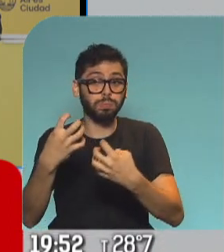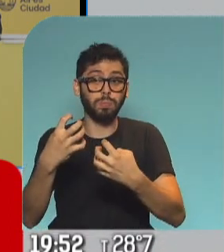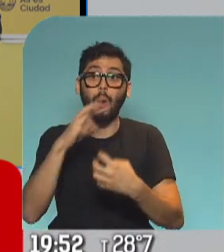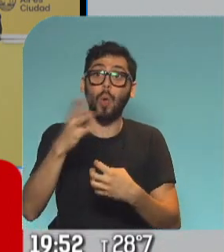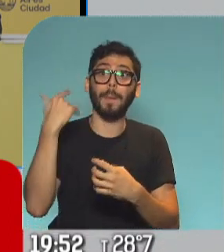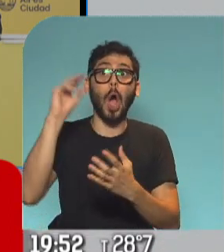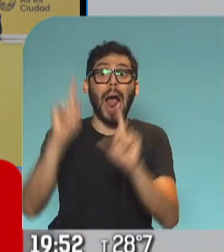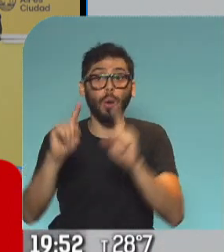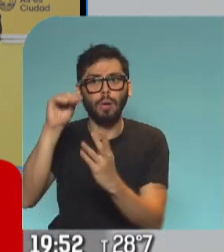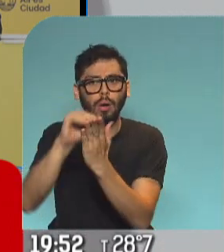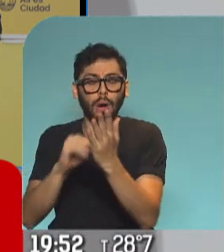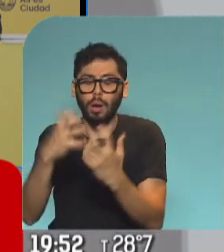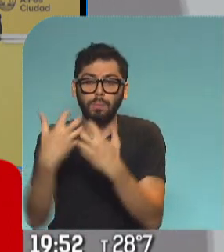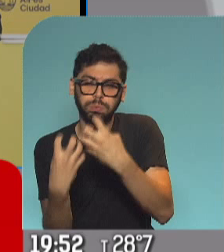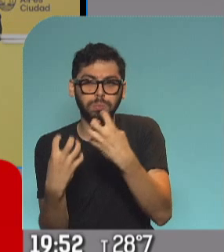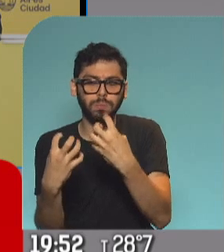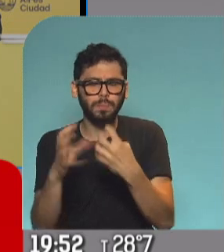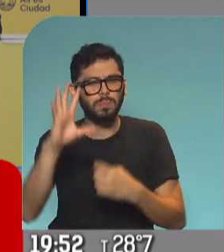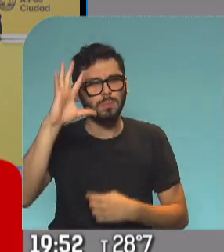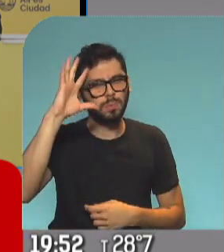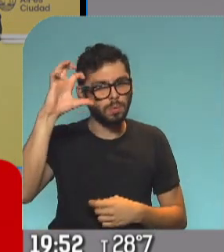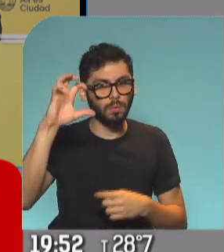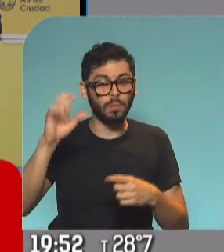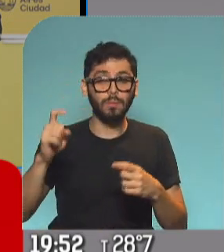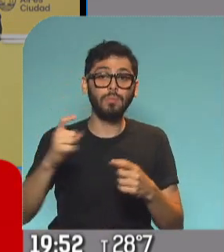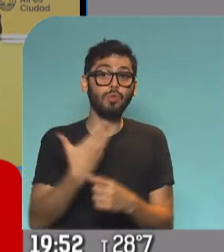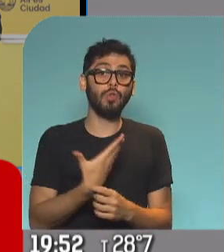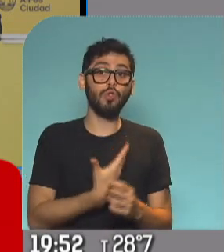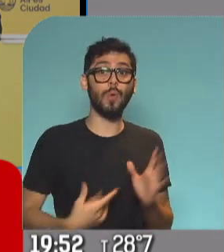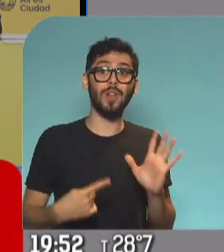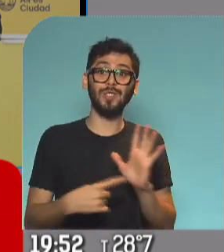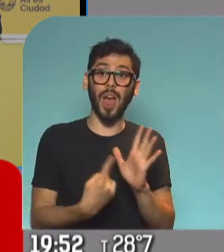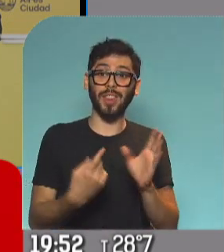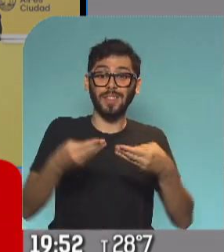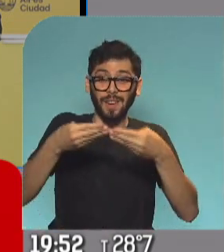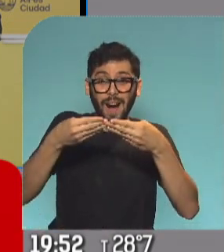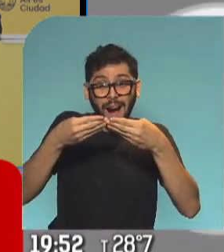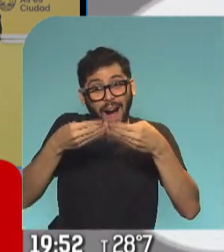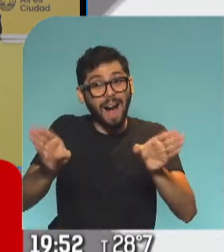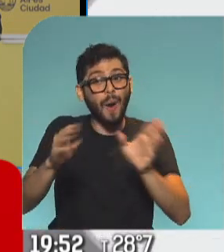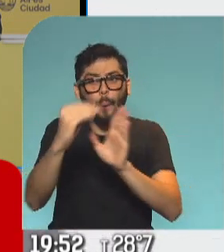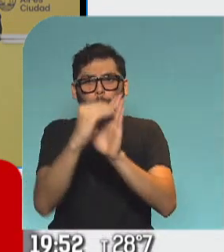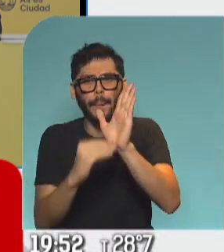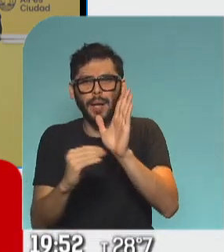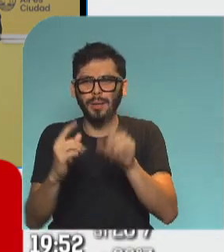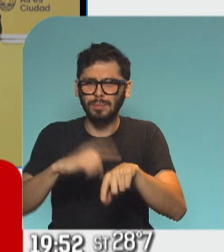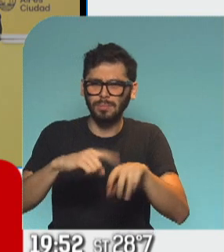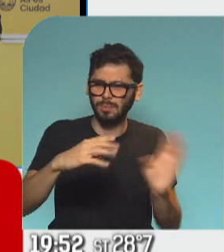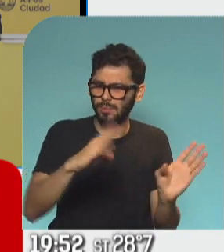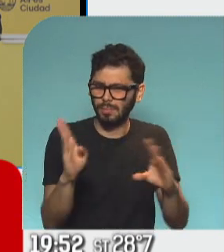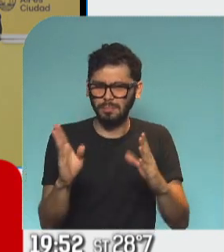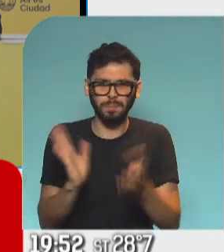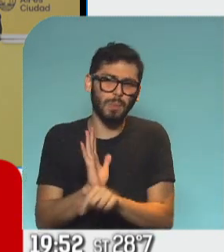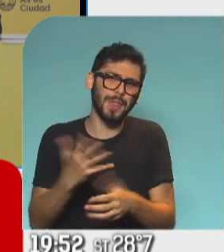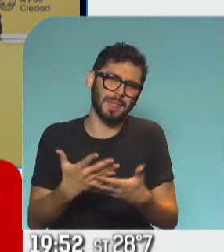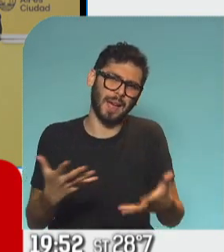Recordemos también que la apertura del registro del gobierno de la Ciudad de Buenos Aires fue absolutamente extemporánea y bastante tardía en